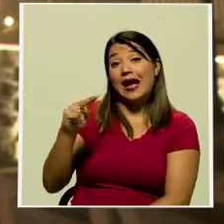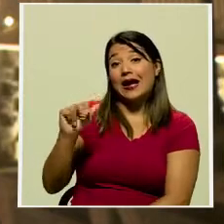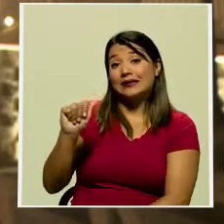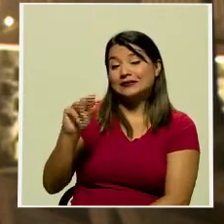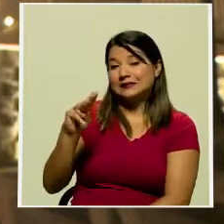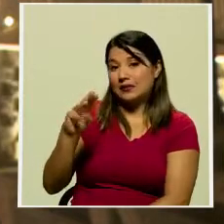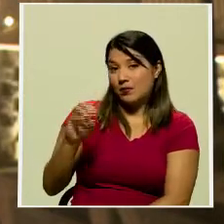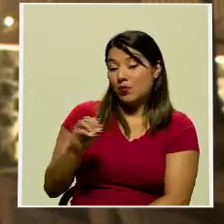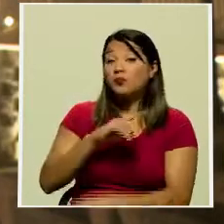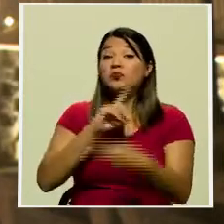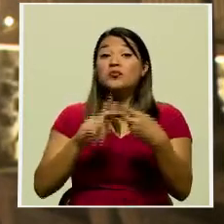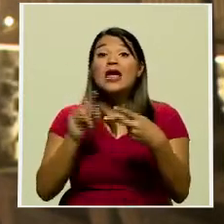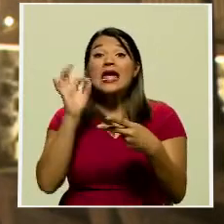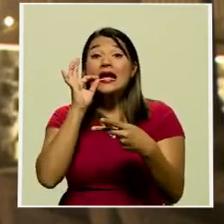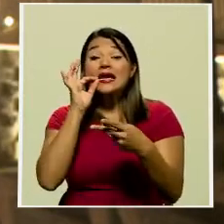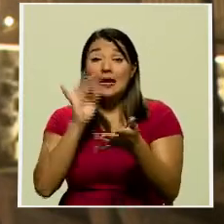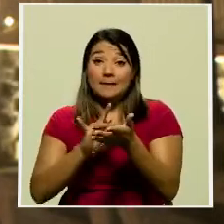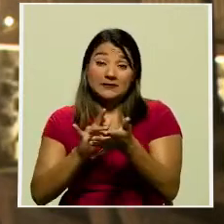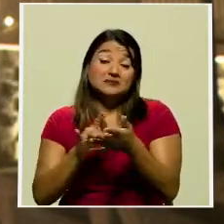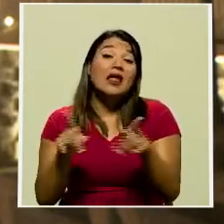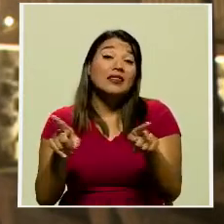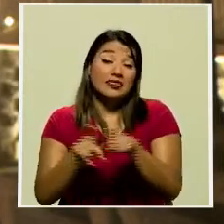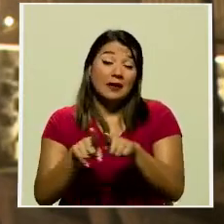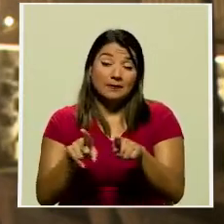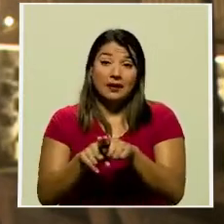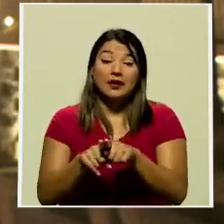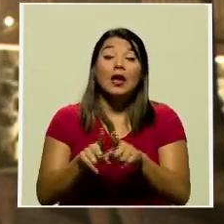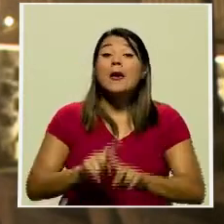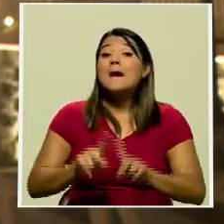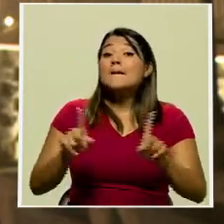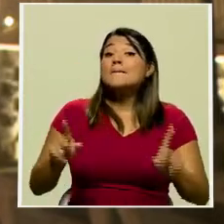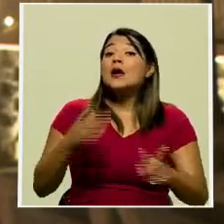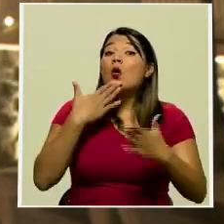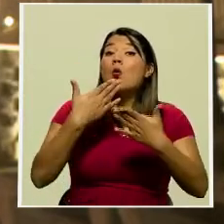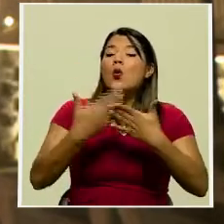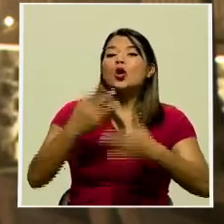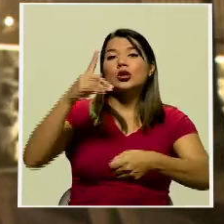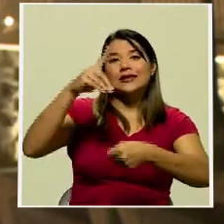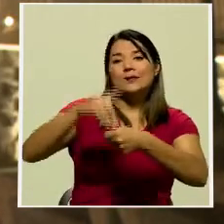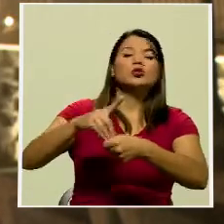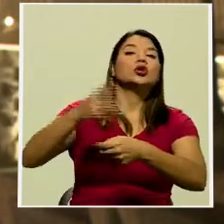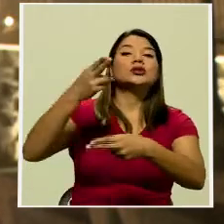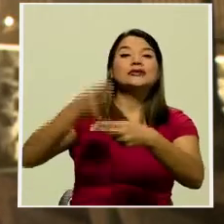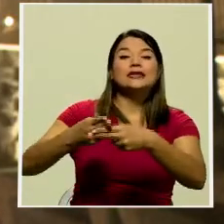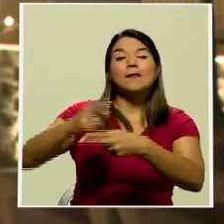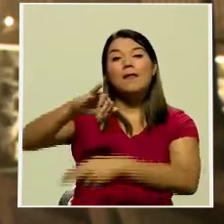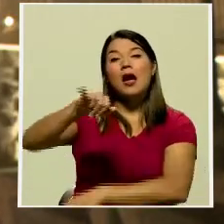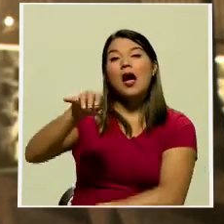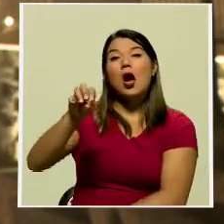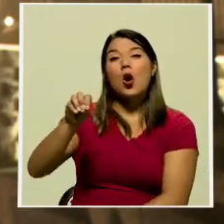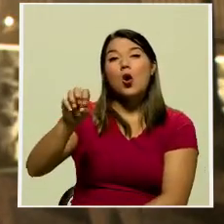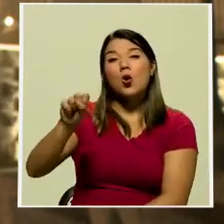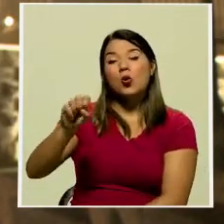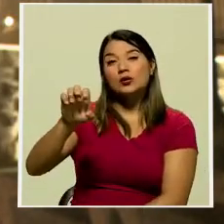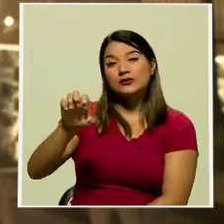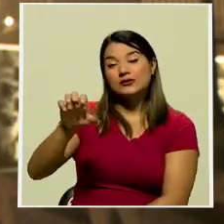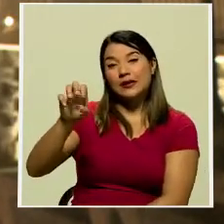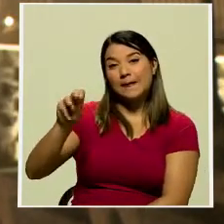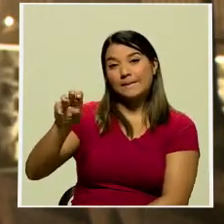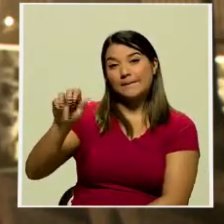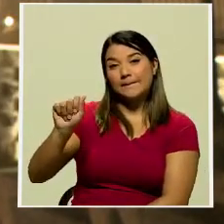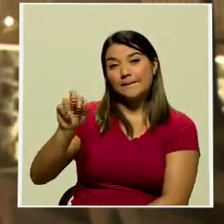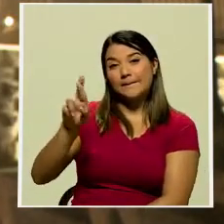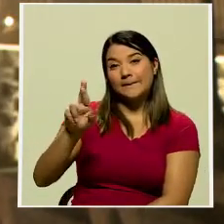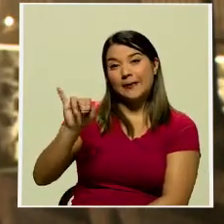también pues es una vertiente diferente. Pero bueno, el diputado José María Villalta del Frente Amplio, quien también estuvo en este grupo